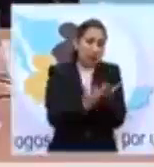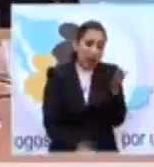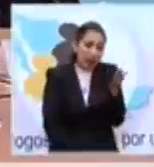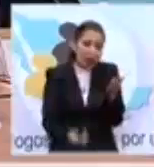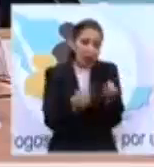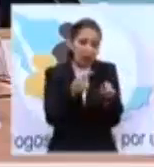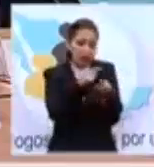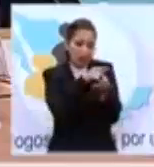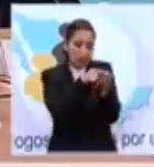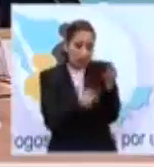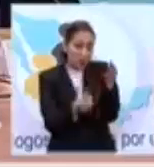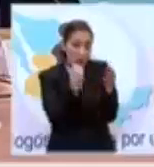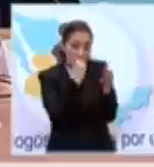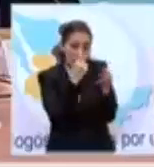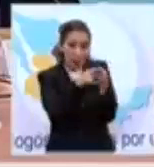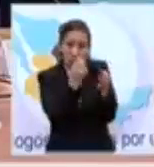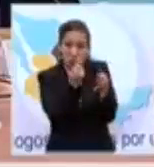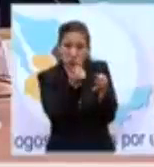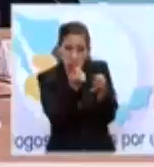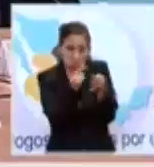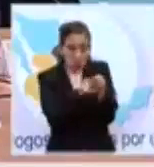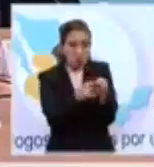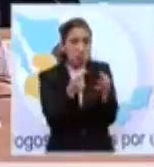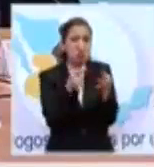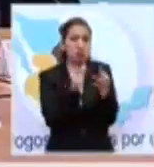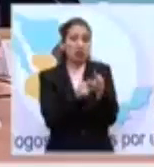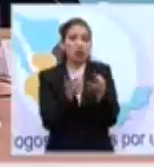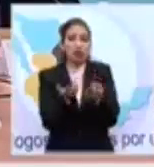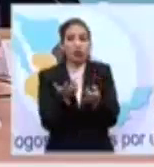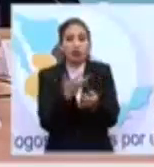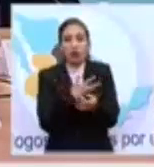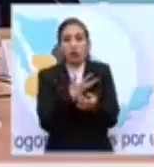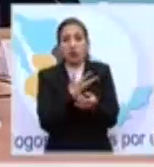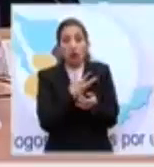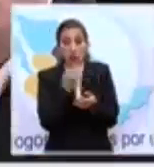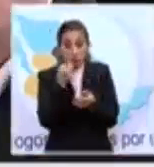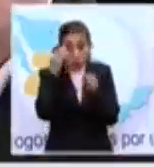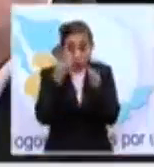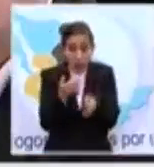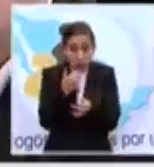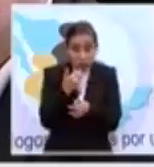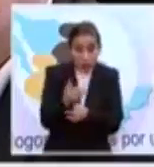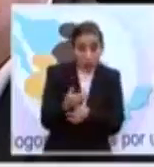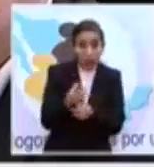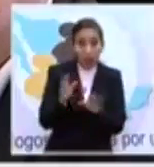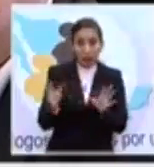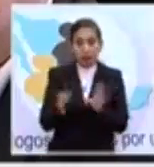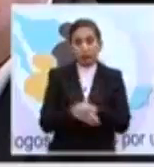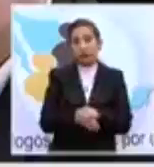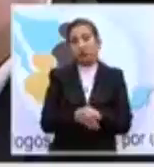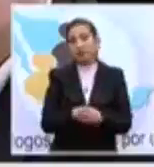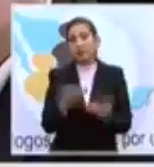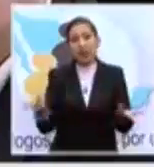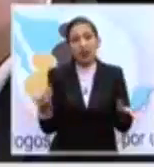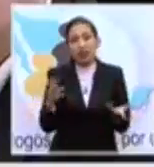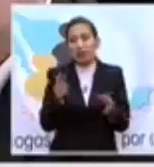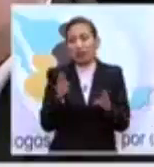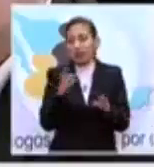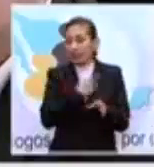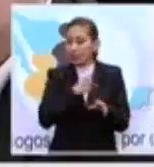incluyendo la carencia alimentaria, medida con un instrumento subjetivo que tampoco nos dice gran cosa. Es decir,